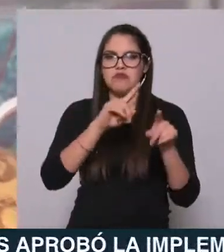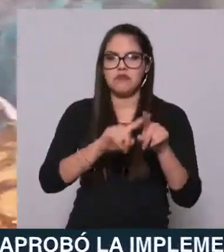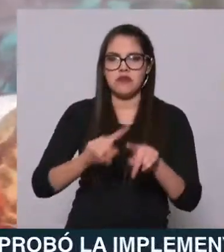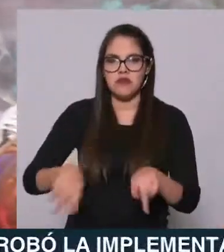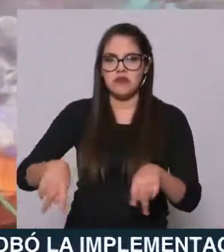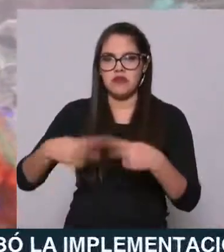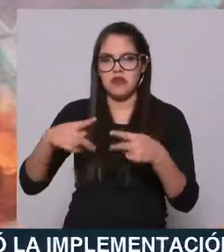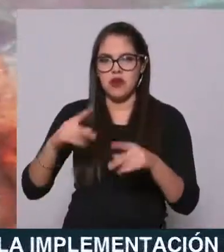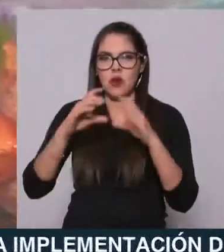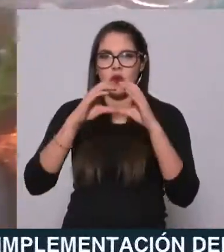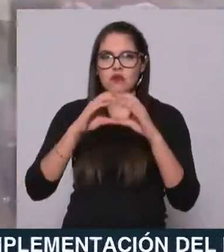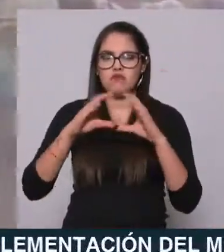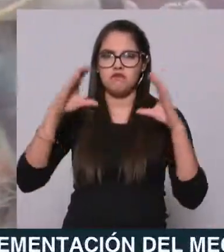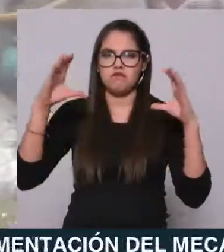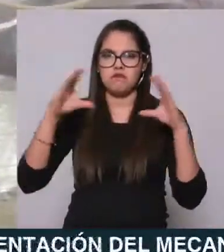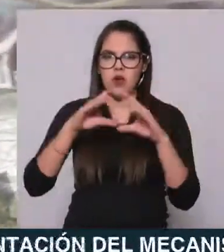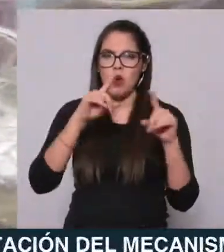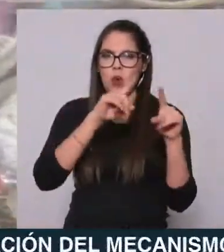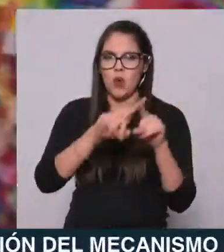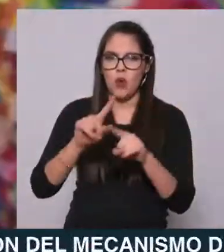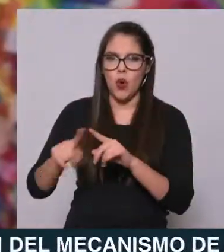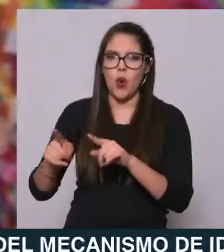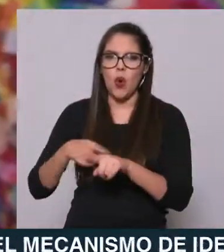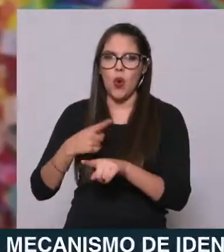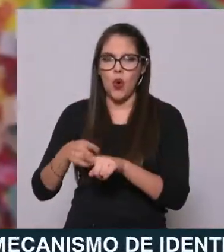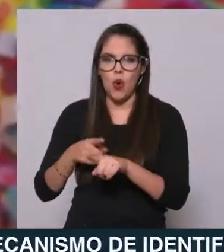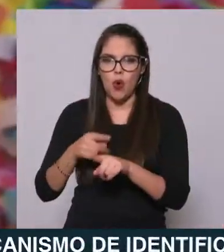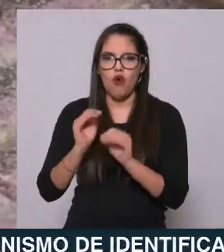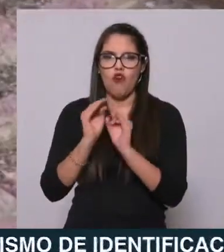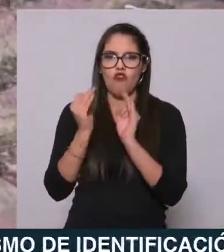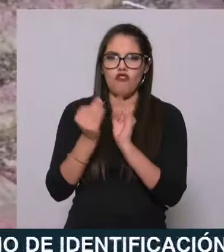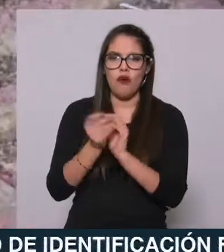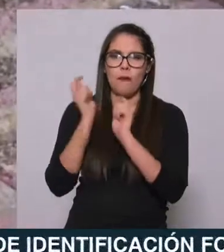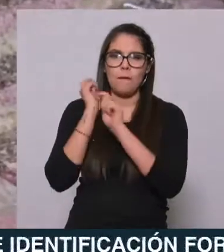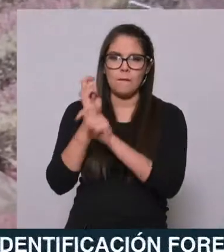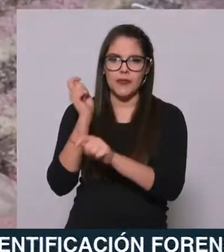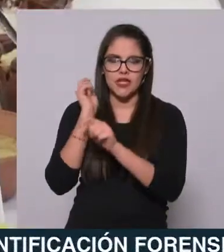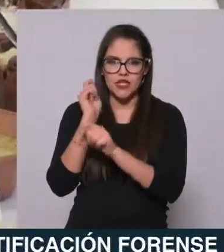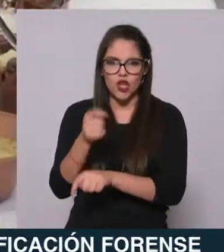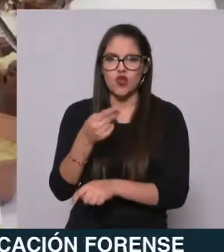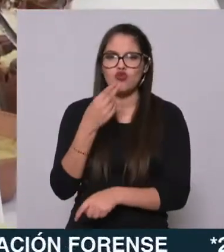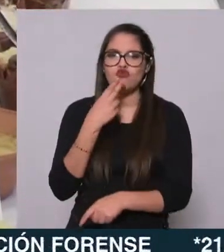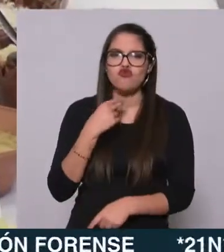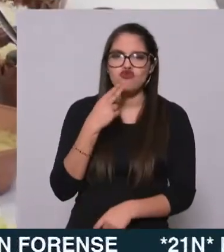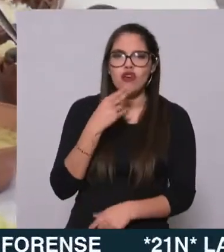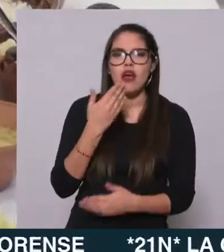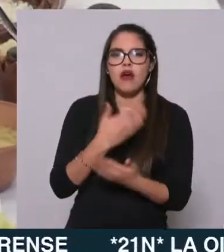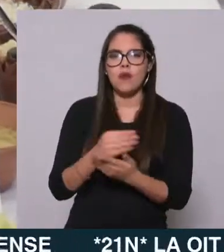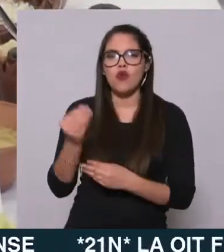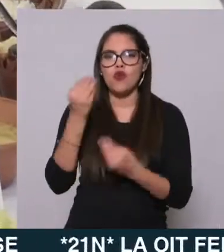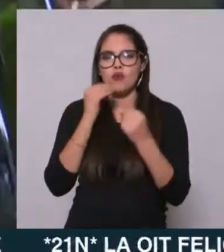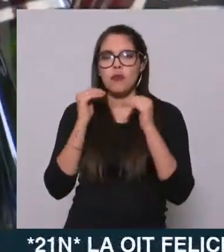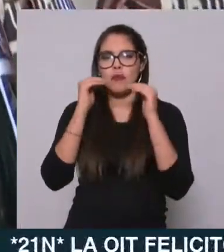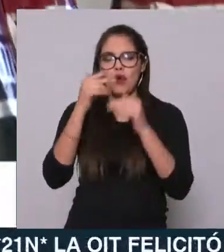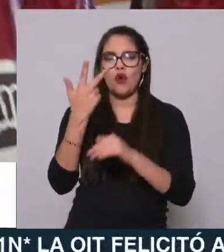como esferas de todos tamaños, colores y formas, piñatas, dulces artesanales y comida hasta el 8 de